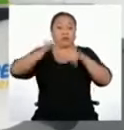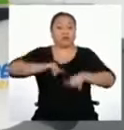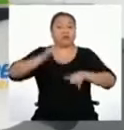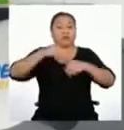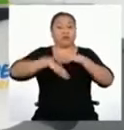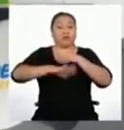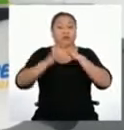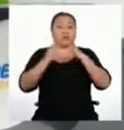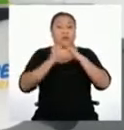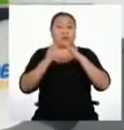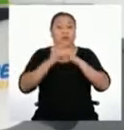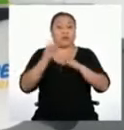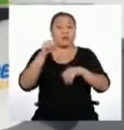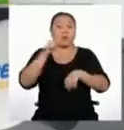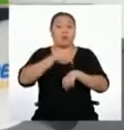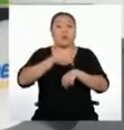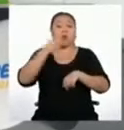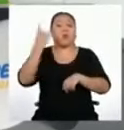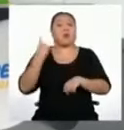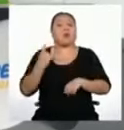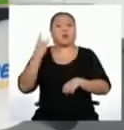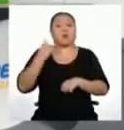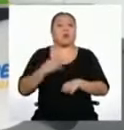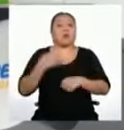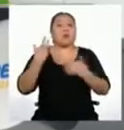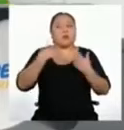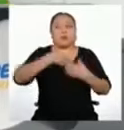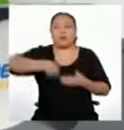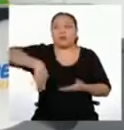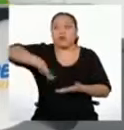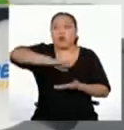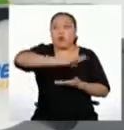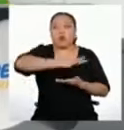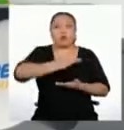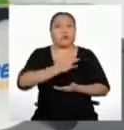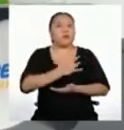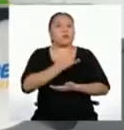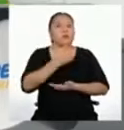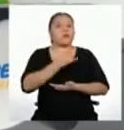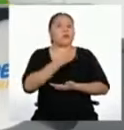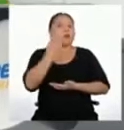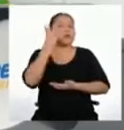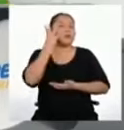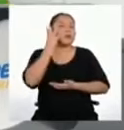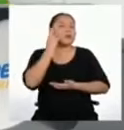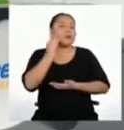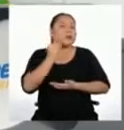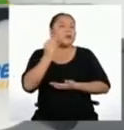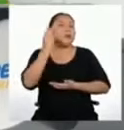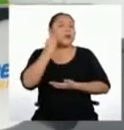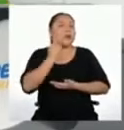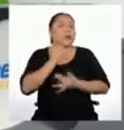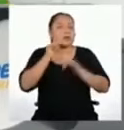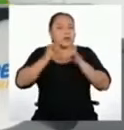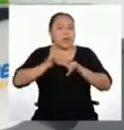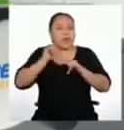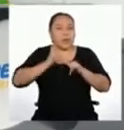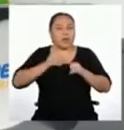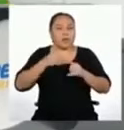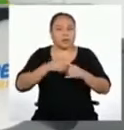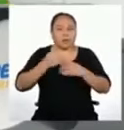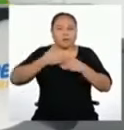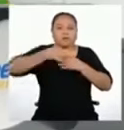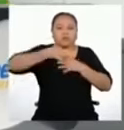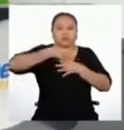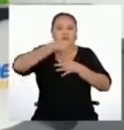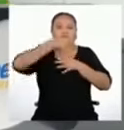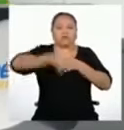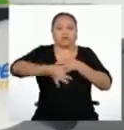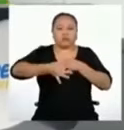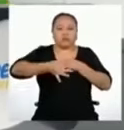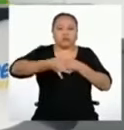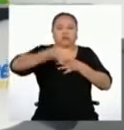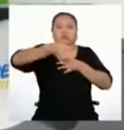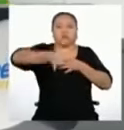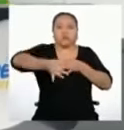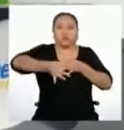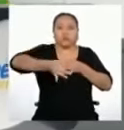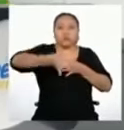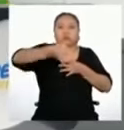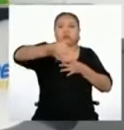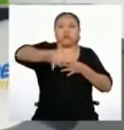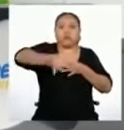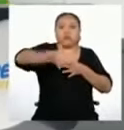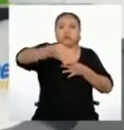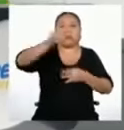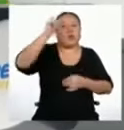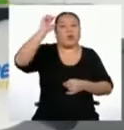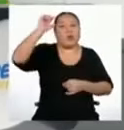y peruanos hemos vivido la experiencia de la cuarentena, la misma que ha ido extendiéndose en beneficio de la salud pública. Recordemos cómo se